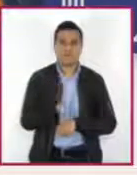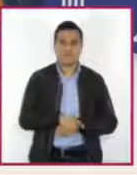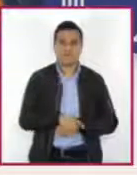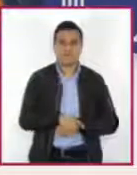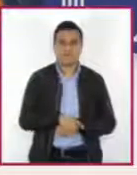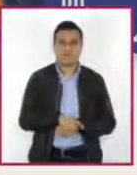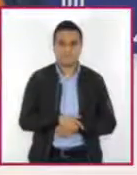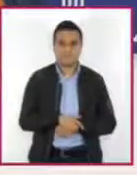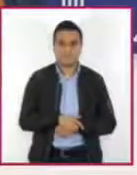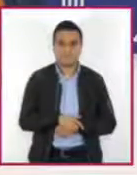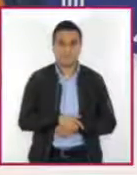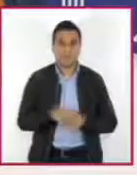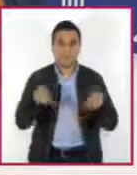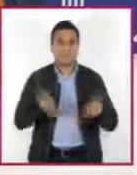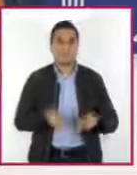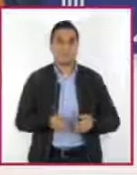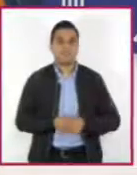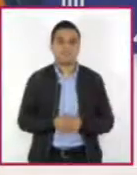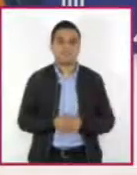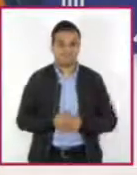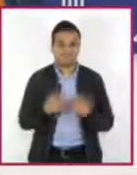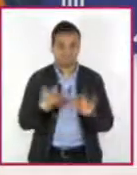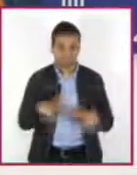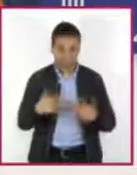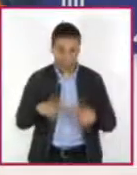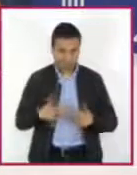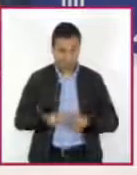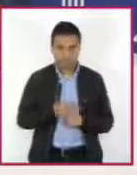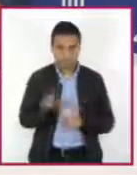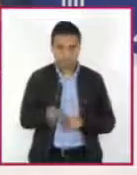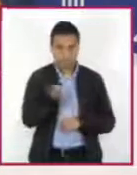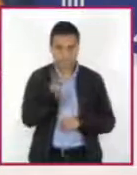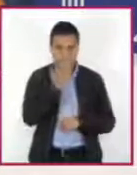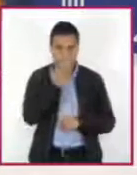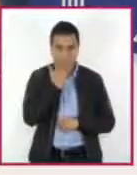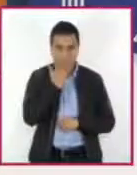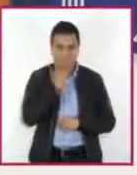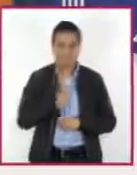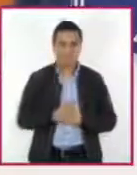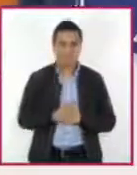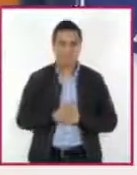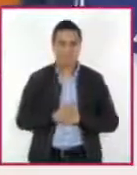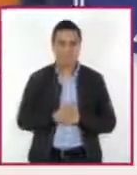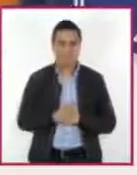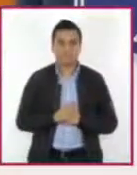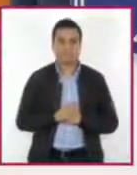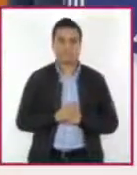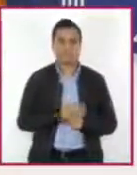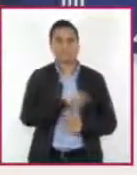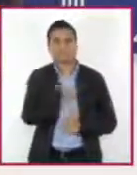1, 2, 3, 4, 5, 6, 7, 8, 9. Empataron. No tenemos pregunta. Sin pregunta. ¿Les toca? Ya me entró el